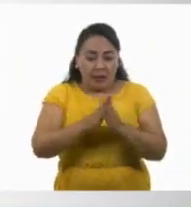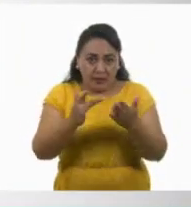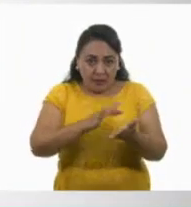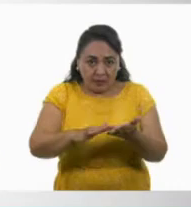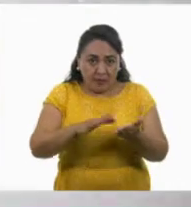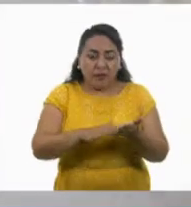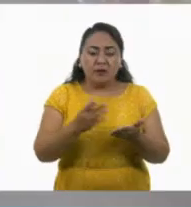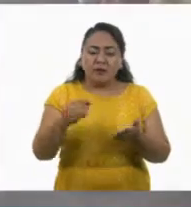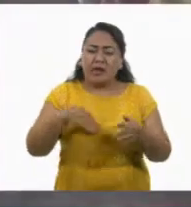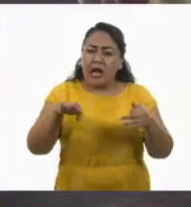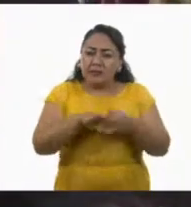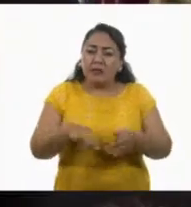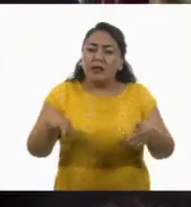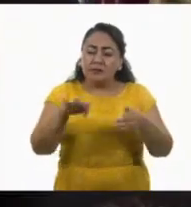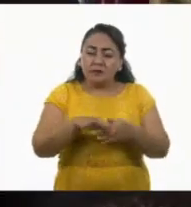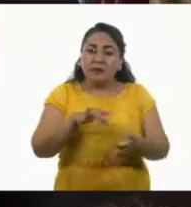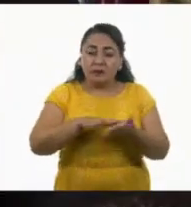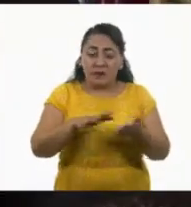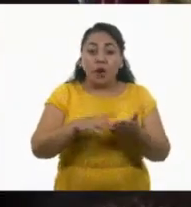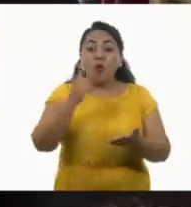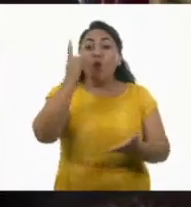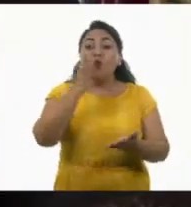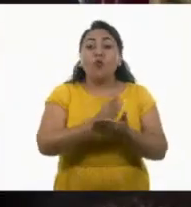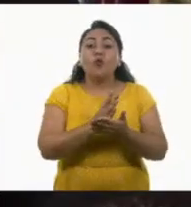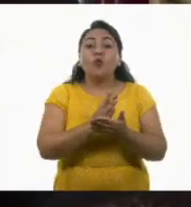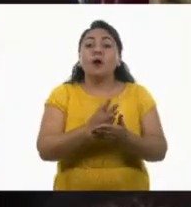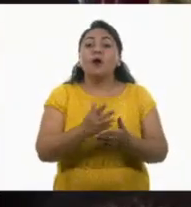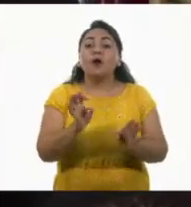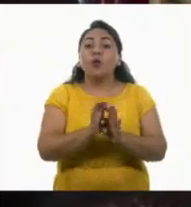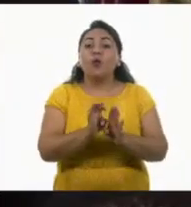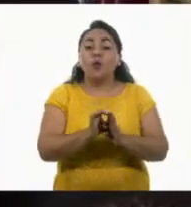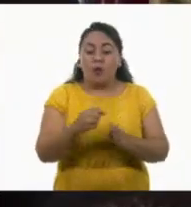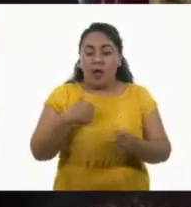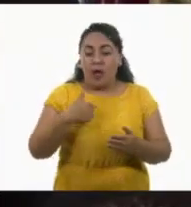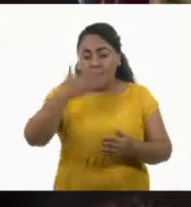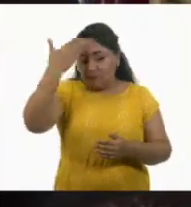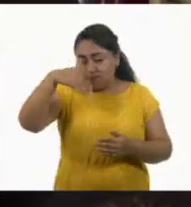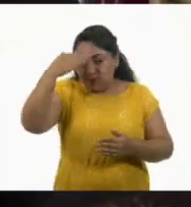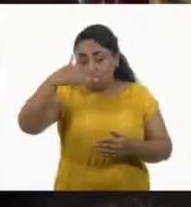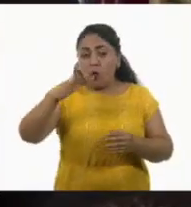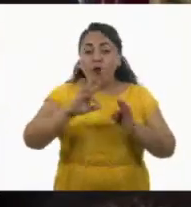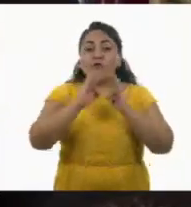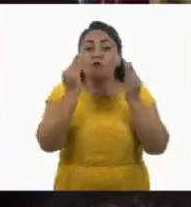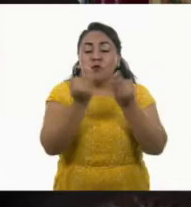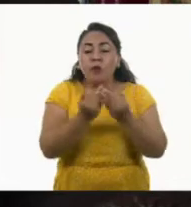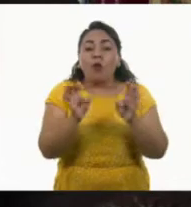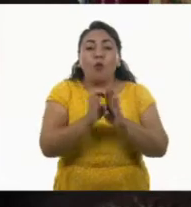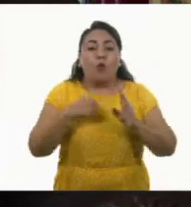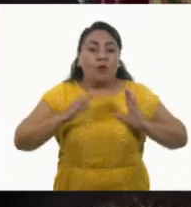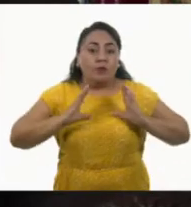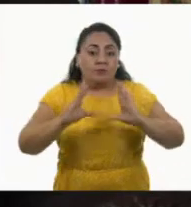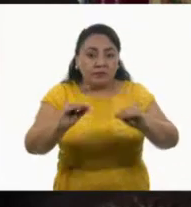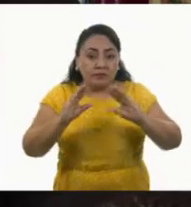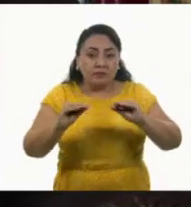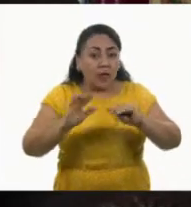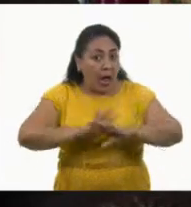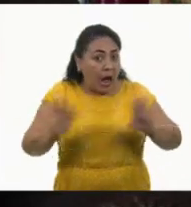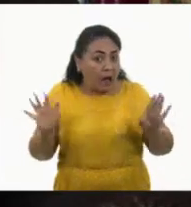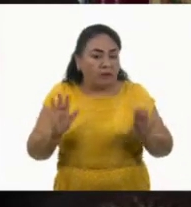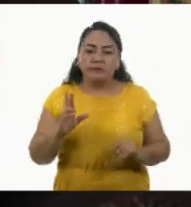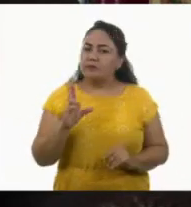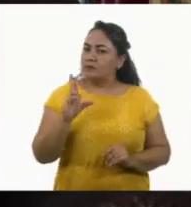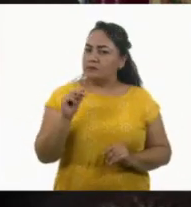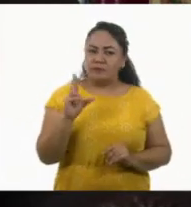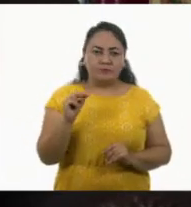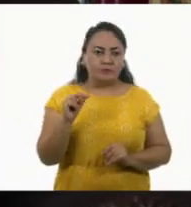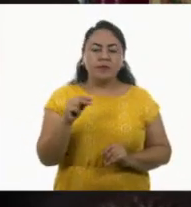lector potente? La llave no solamente está en el conocimiento o en la fórmula de cómo se enseña algo, sino también